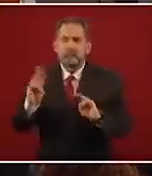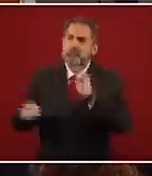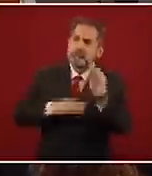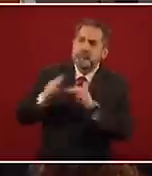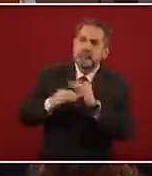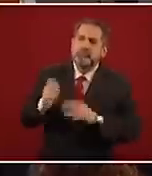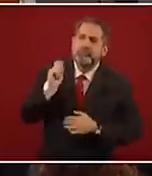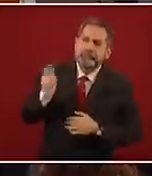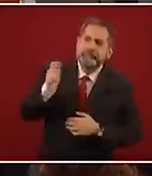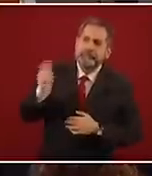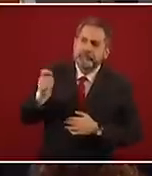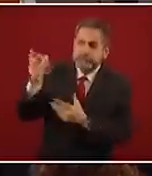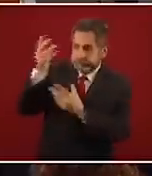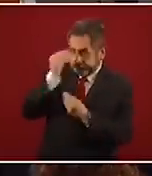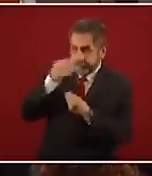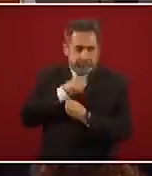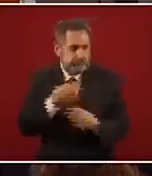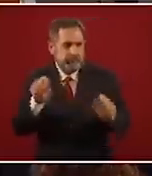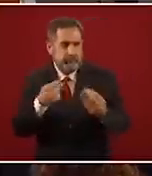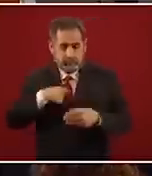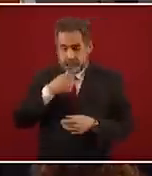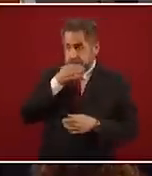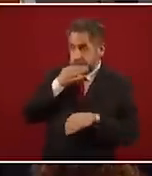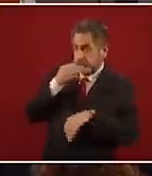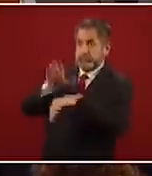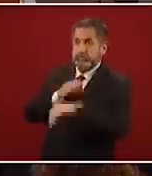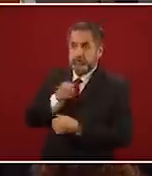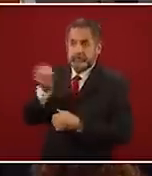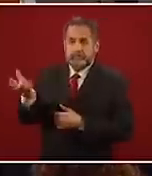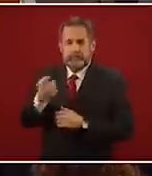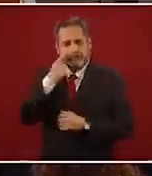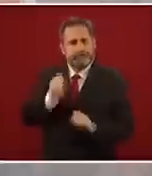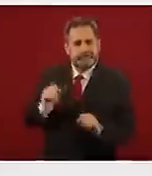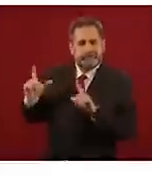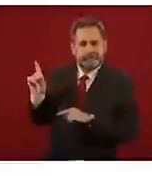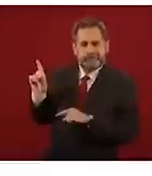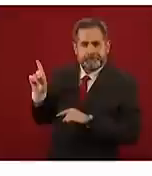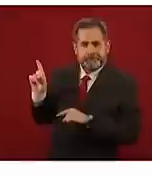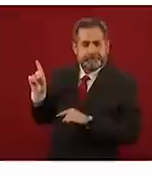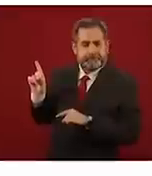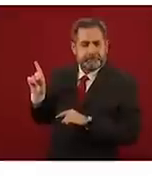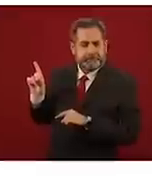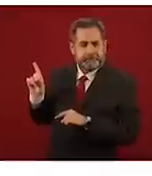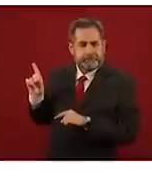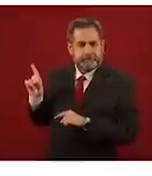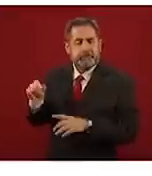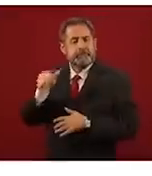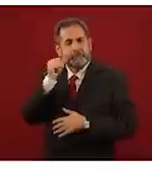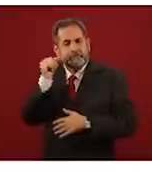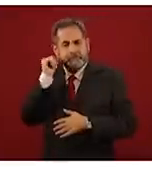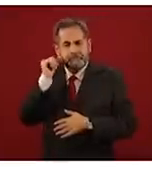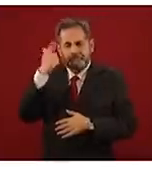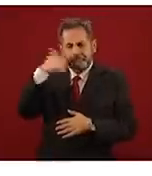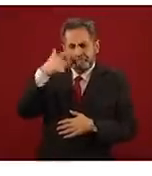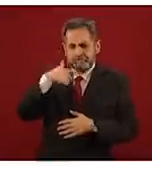y informamos también lo de México. Como se ve aquí en el mapa, que es el que está en el informe técnico de ayer a las